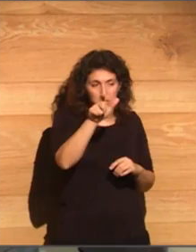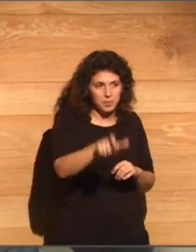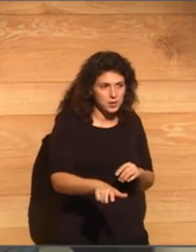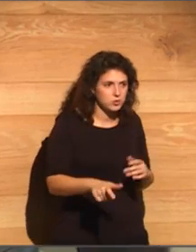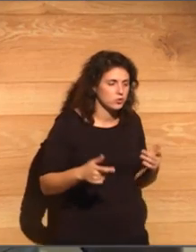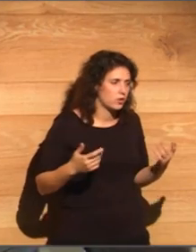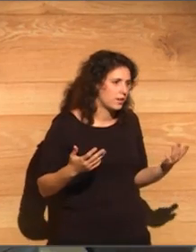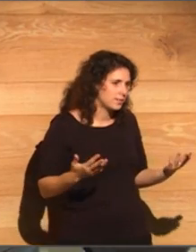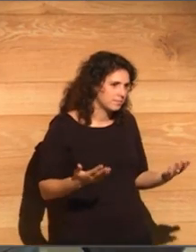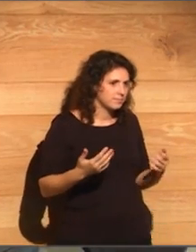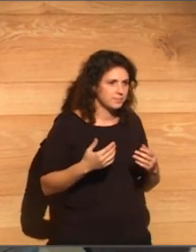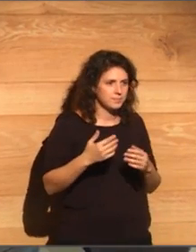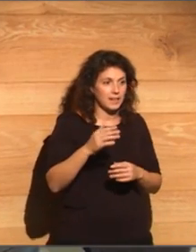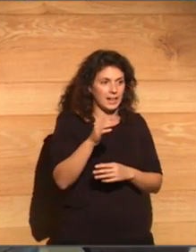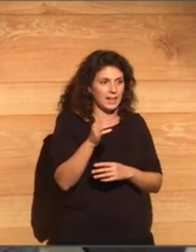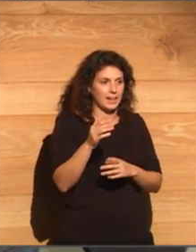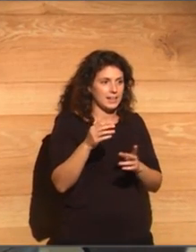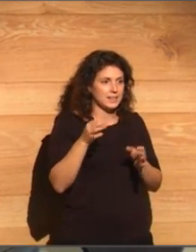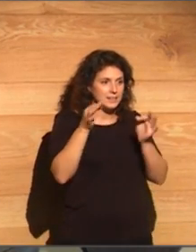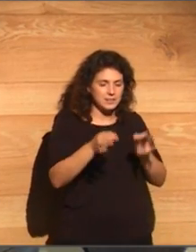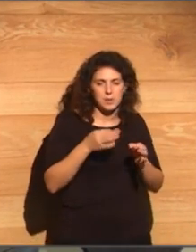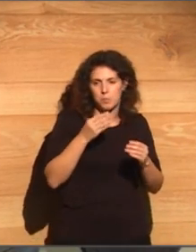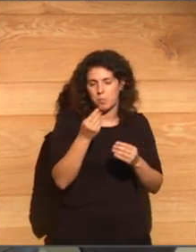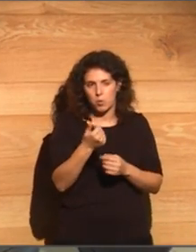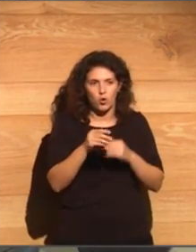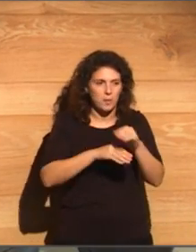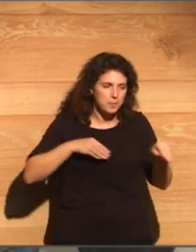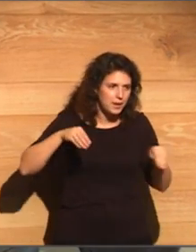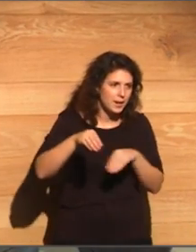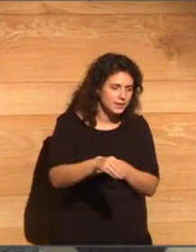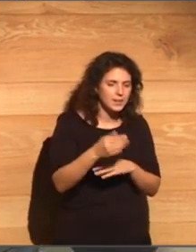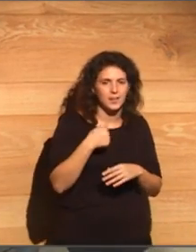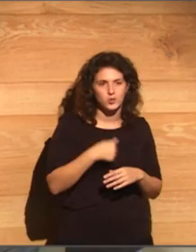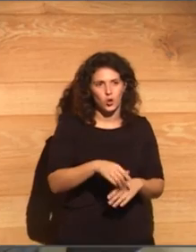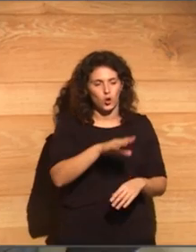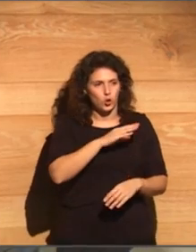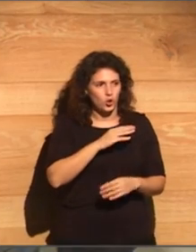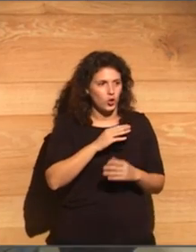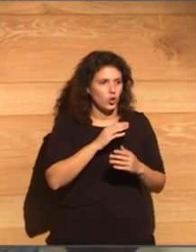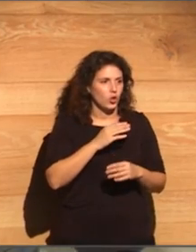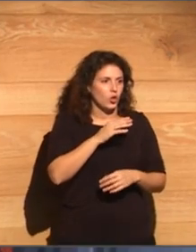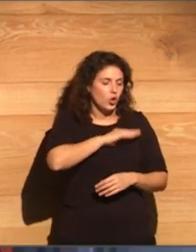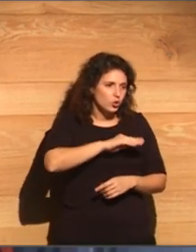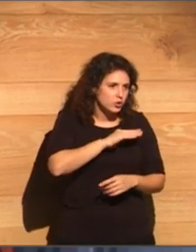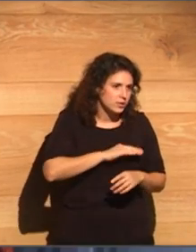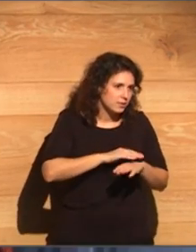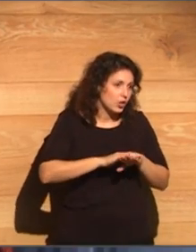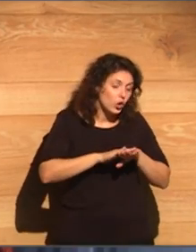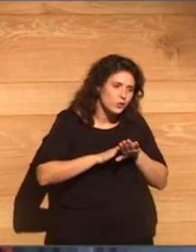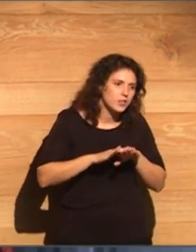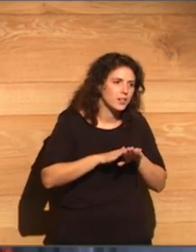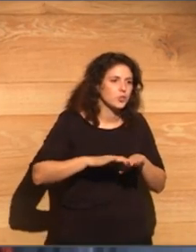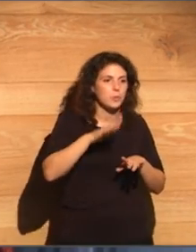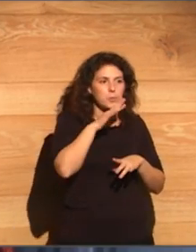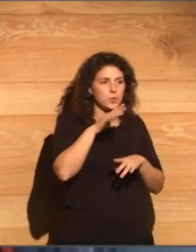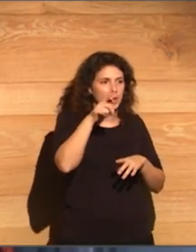células espejo, o sea, por las neuronas espejo, pues siempre tienes un poco de empatía. Te acompaño en el sentimiento. Venga, ¿cómo estás? ¿Cómo está la familia? Persona, ¿cómo ha sido? No somos